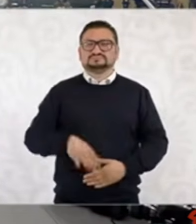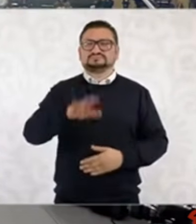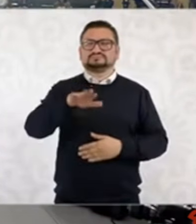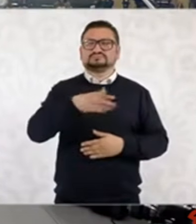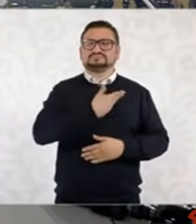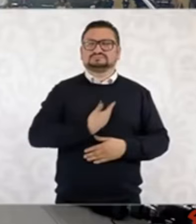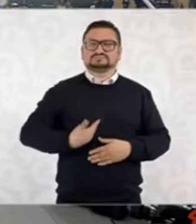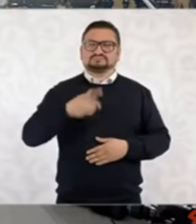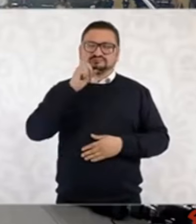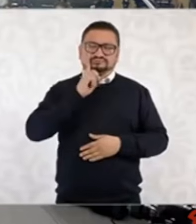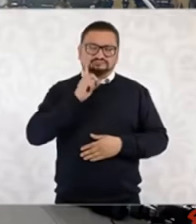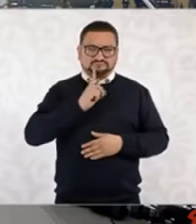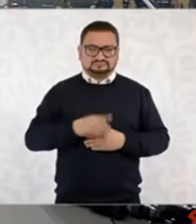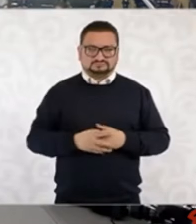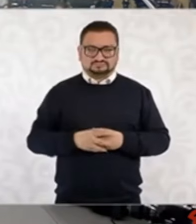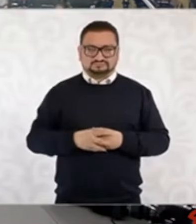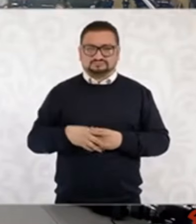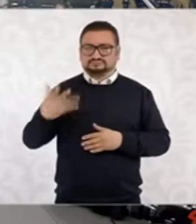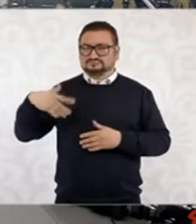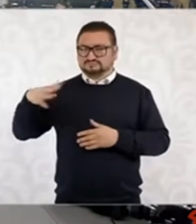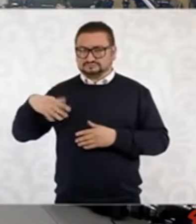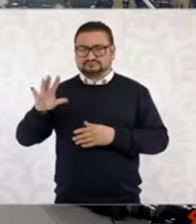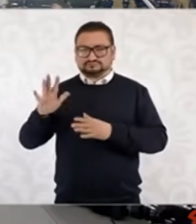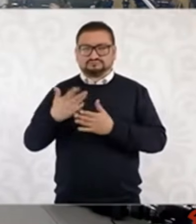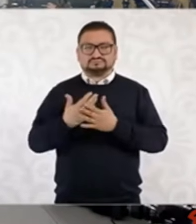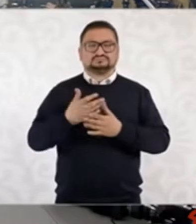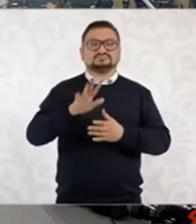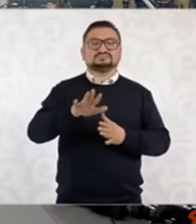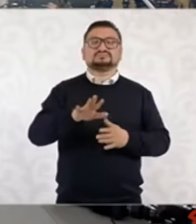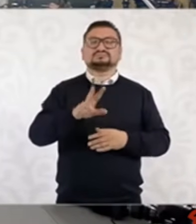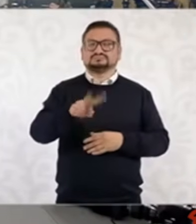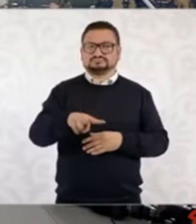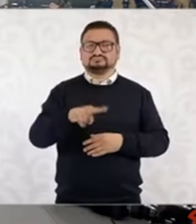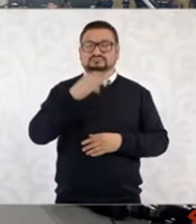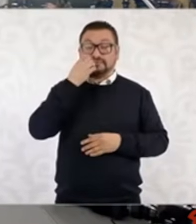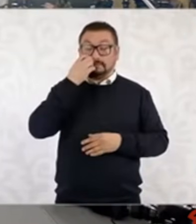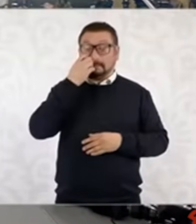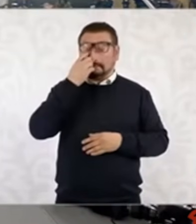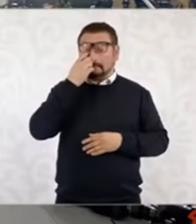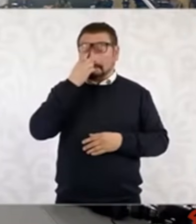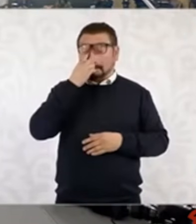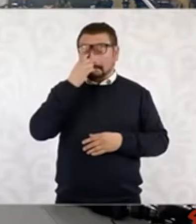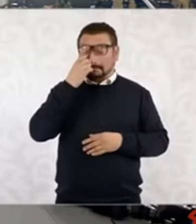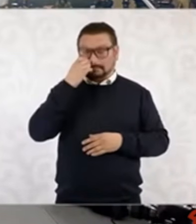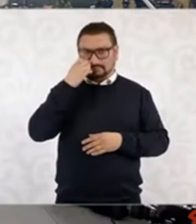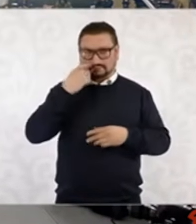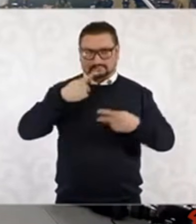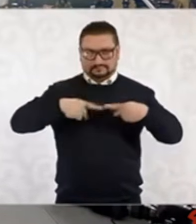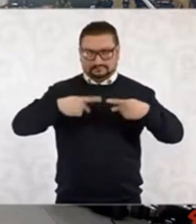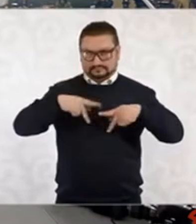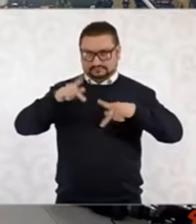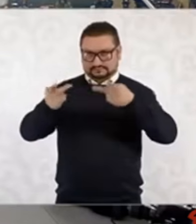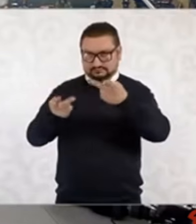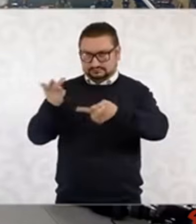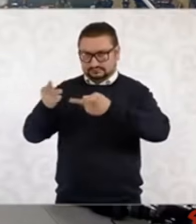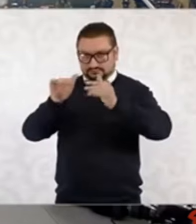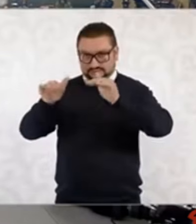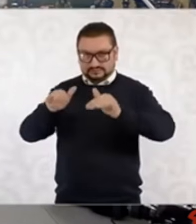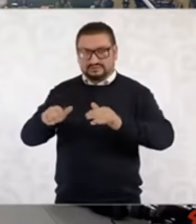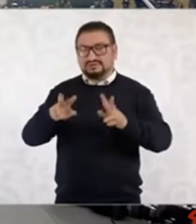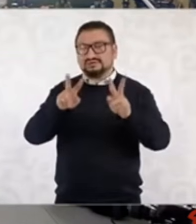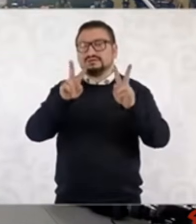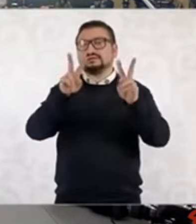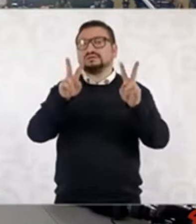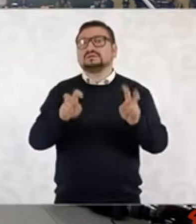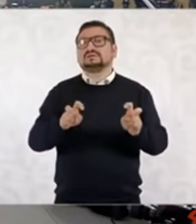Presidenta, en lo que la colocan, efectivamente la consulta es para asuntos que